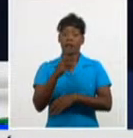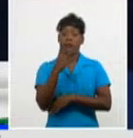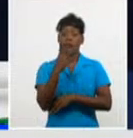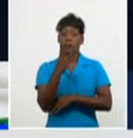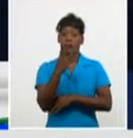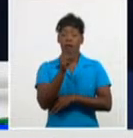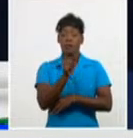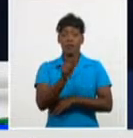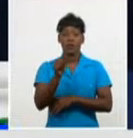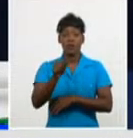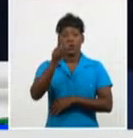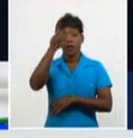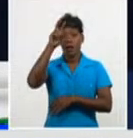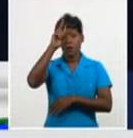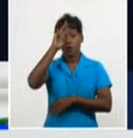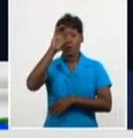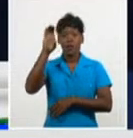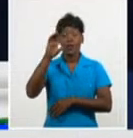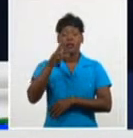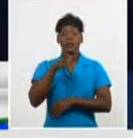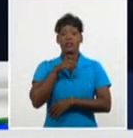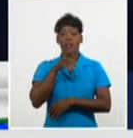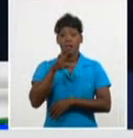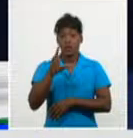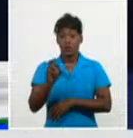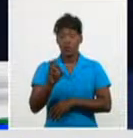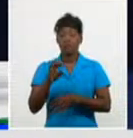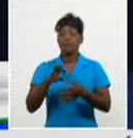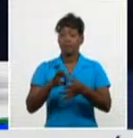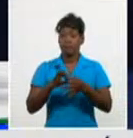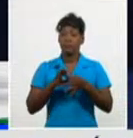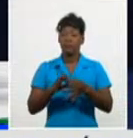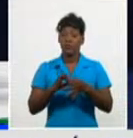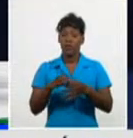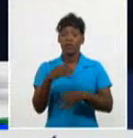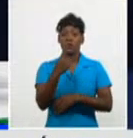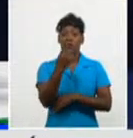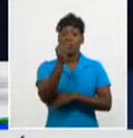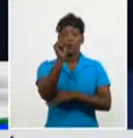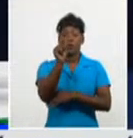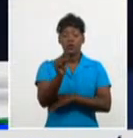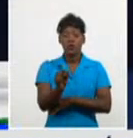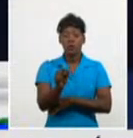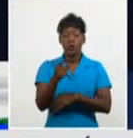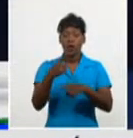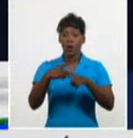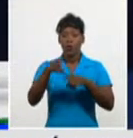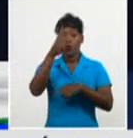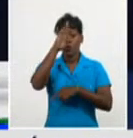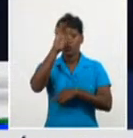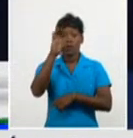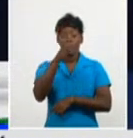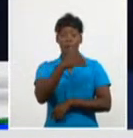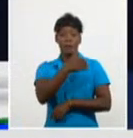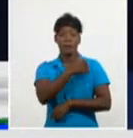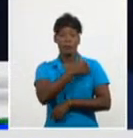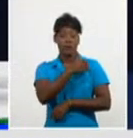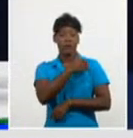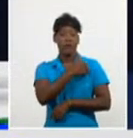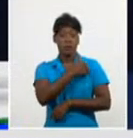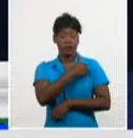Hospital Salvador Allende reportados de grave, y un paciente en el Hospital Militar Doctor Luis Díaz